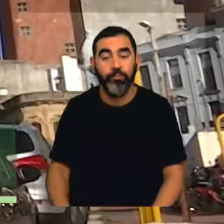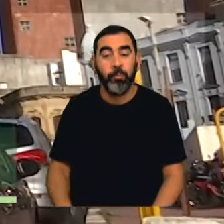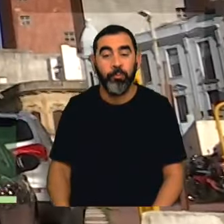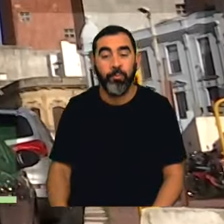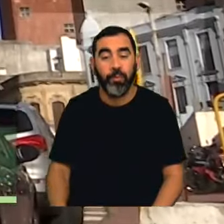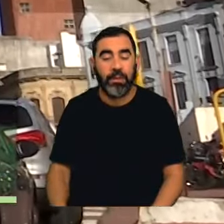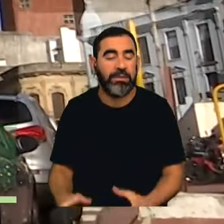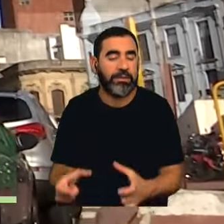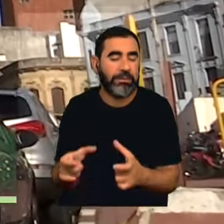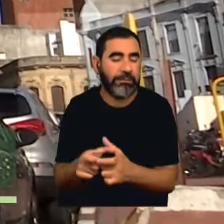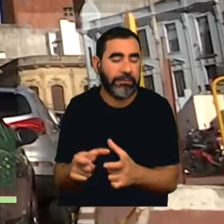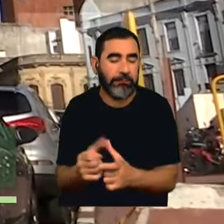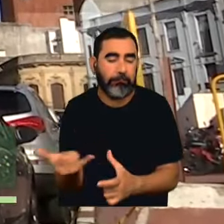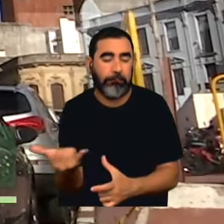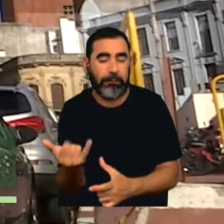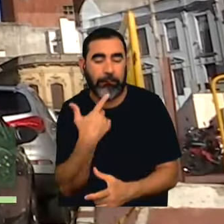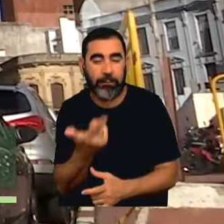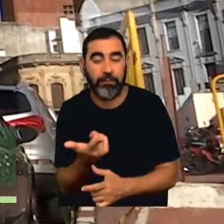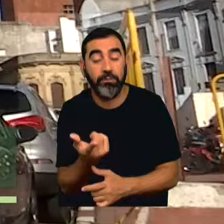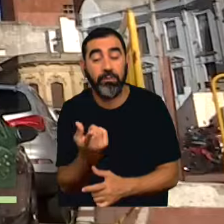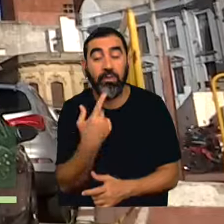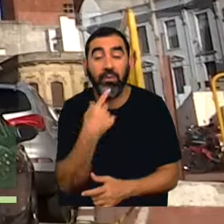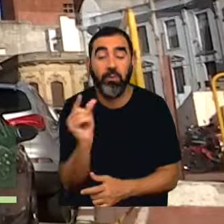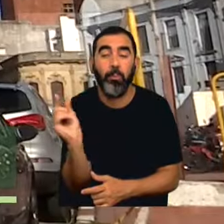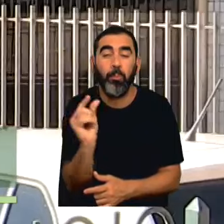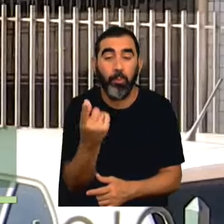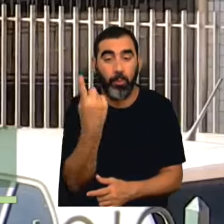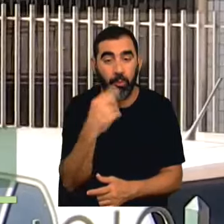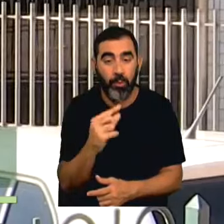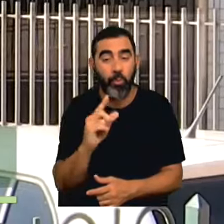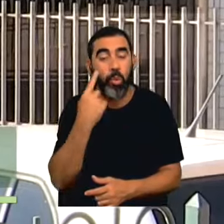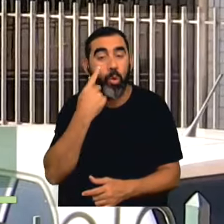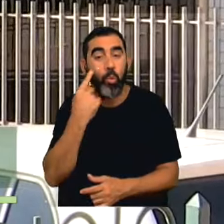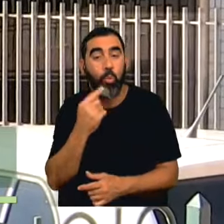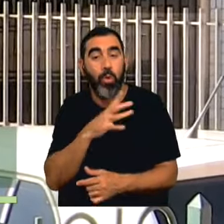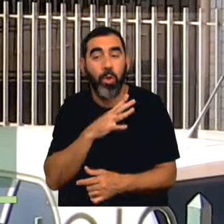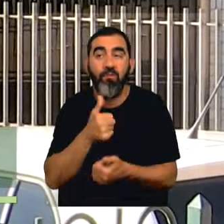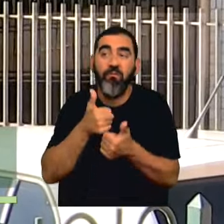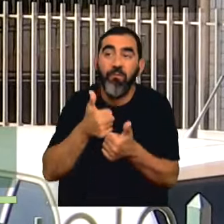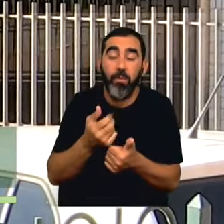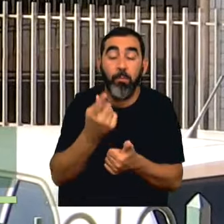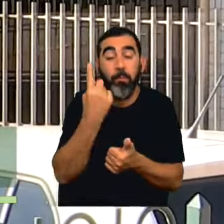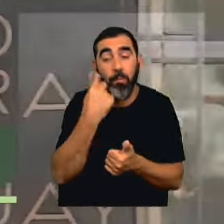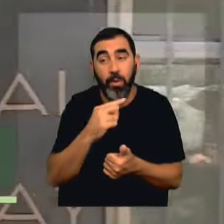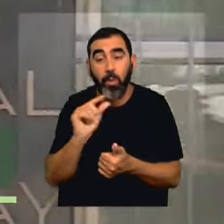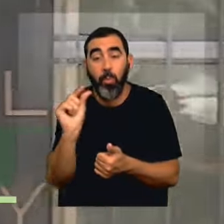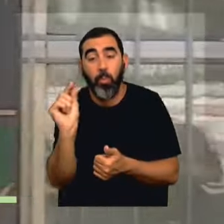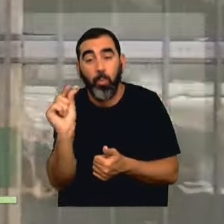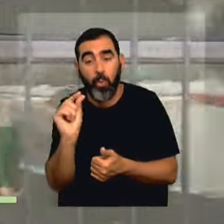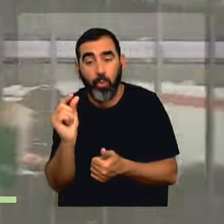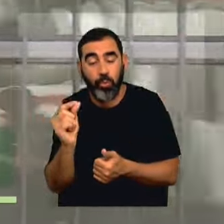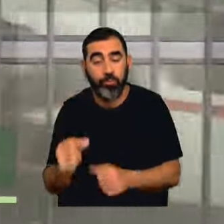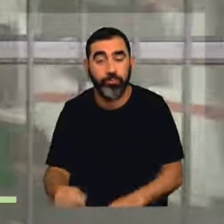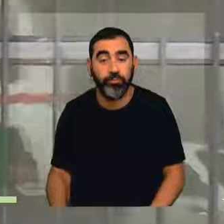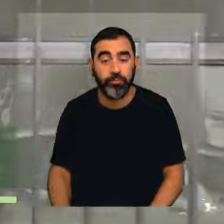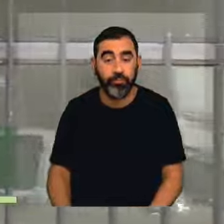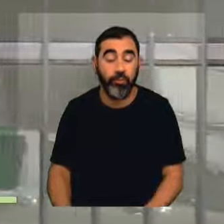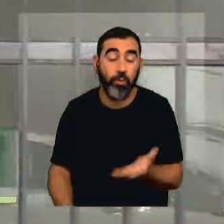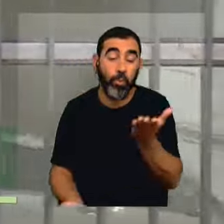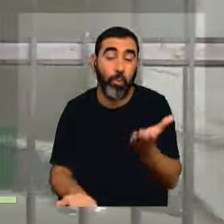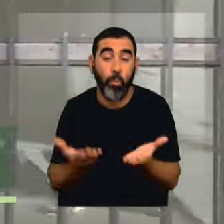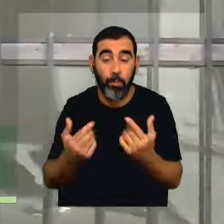chicos todo chiquitaje entonces parece poco no hay un número que uno diga está bien pero parece poco si nos comparamos